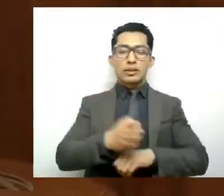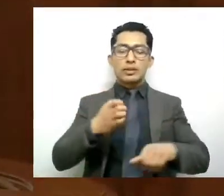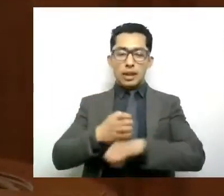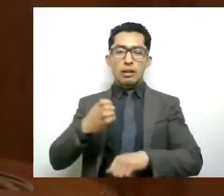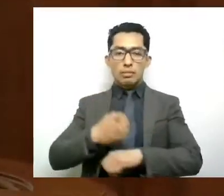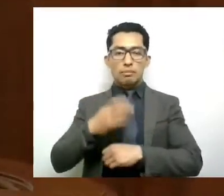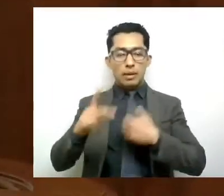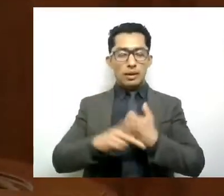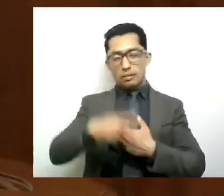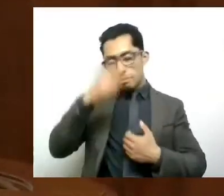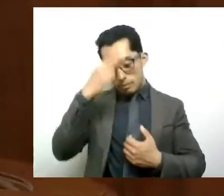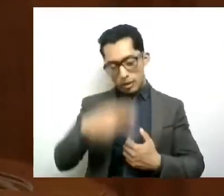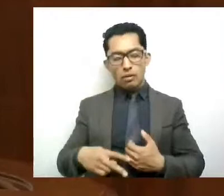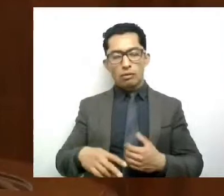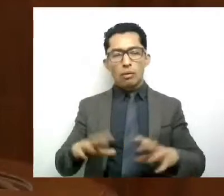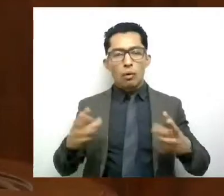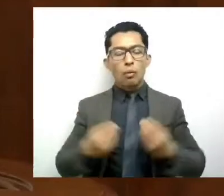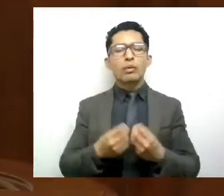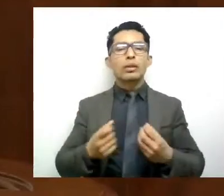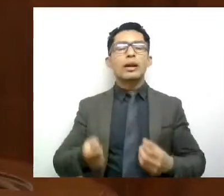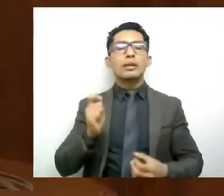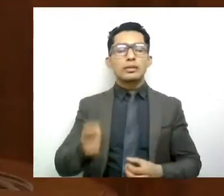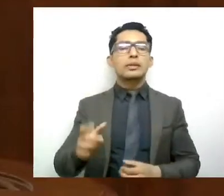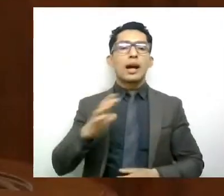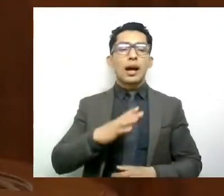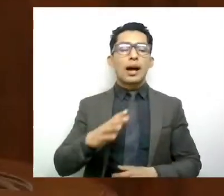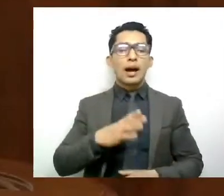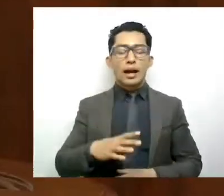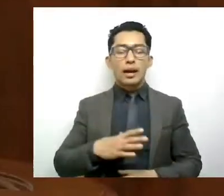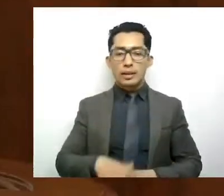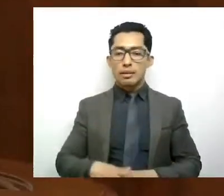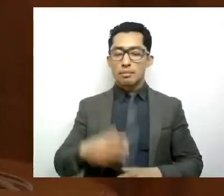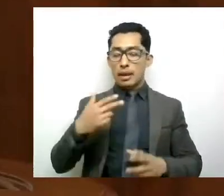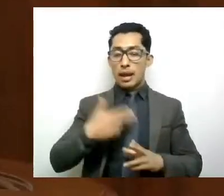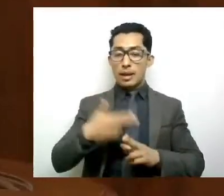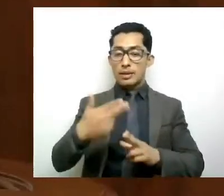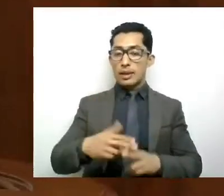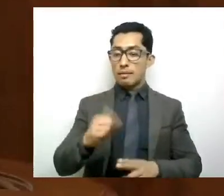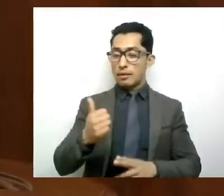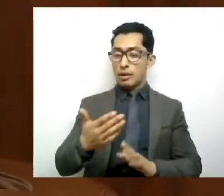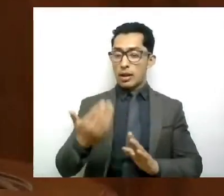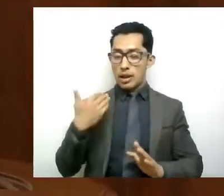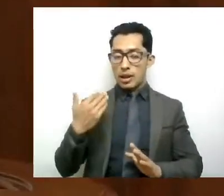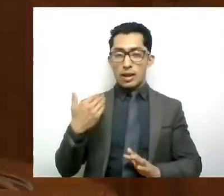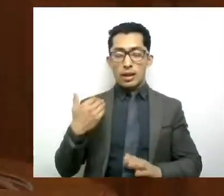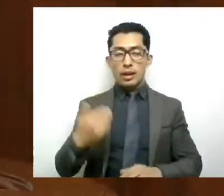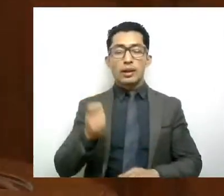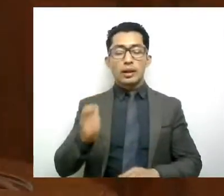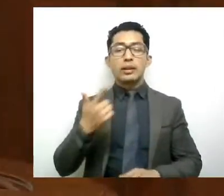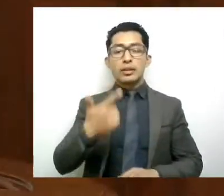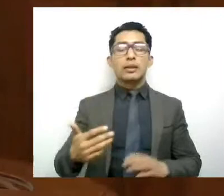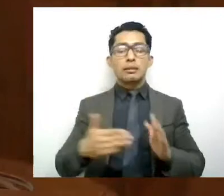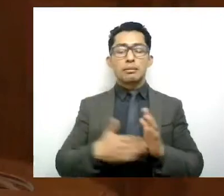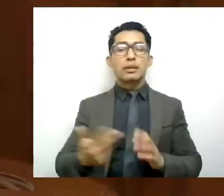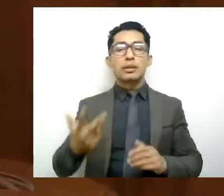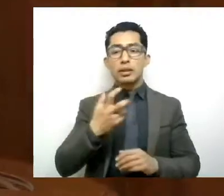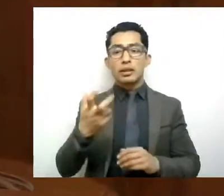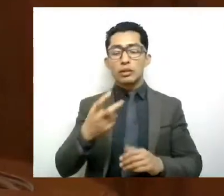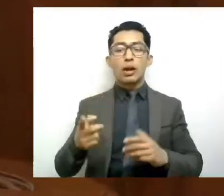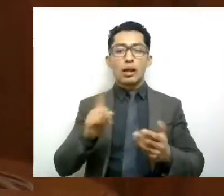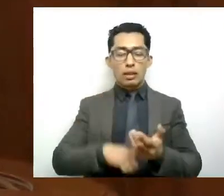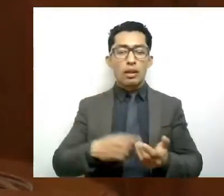las cuales se registraron hasta el mes de febrero de este año casi 7,000 robos en centros